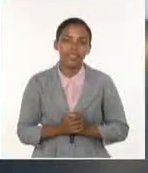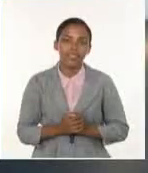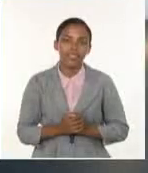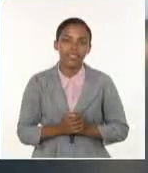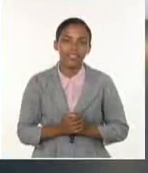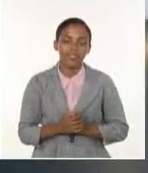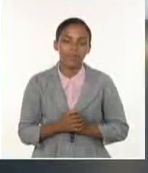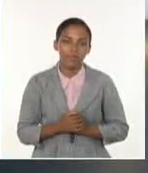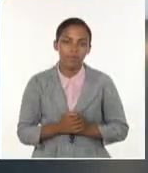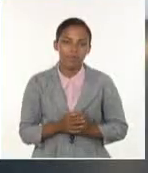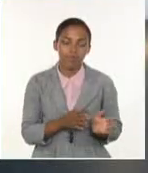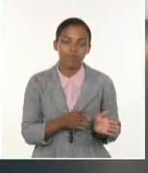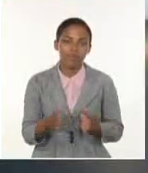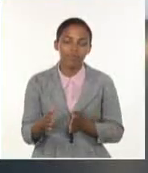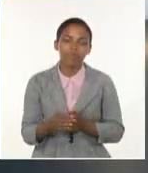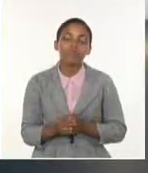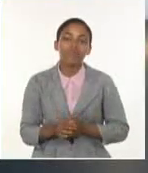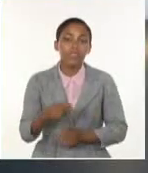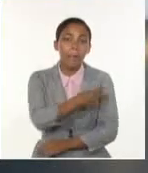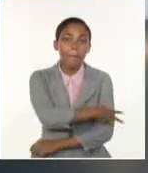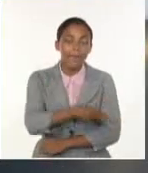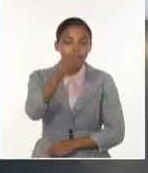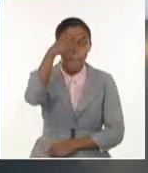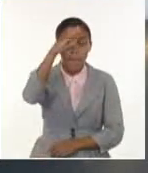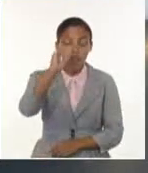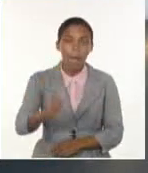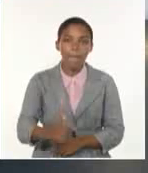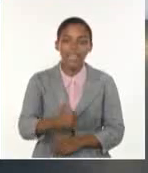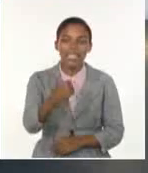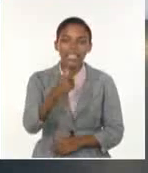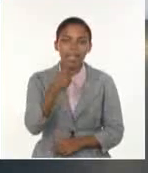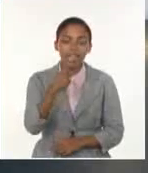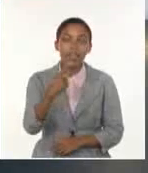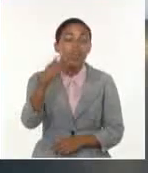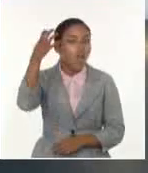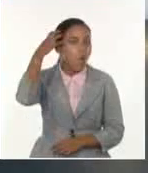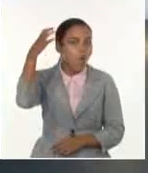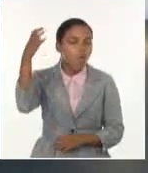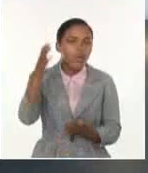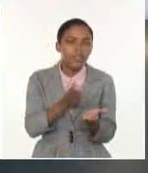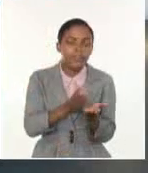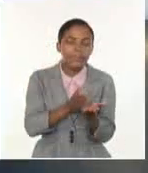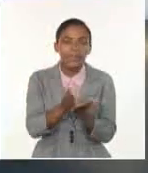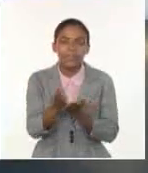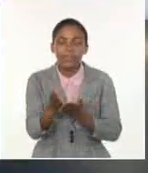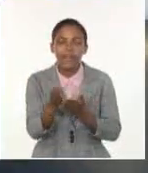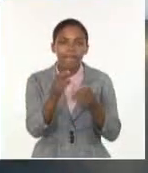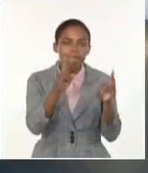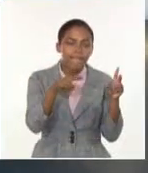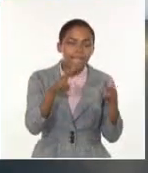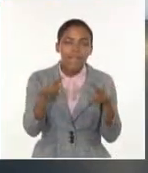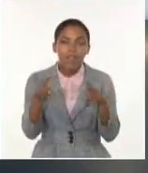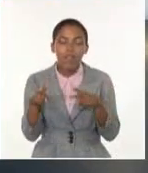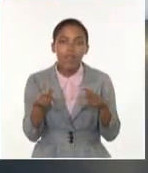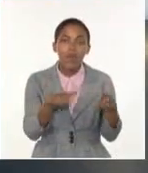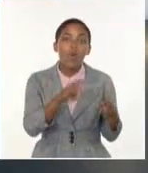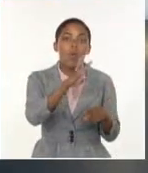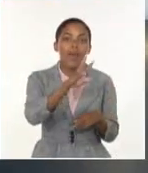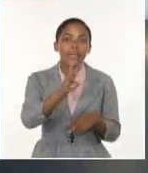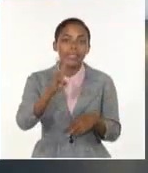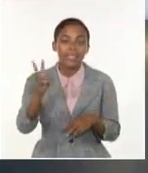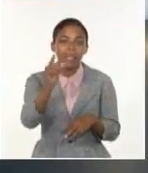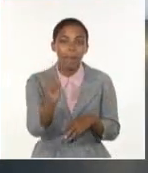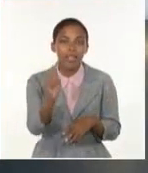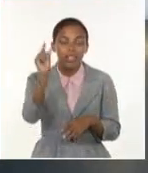El presidente de México, Andrés Manuel López Obrador, aseguró que su gobierno continúa en la búsqueda de los 43 normalistas de Ayotzinapa desaparecidos